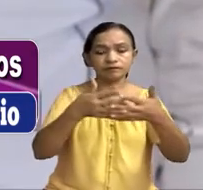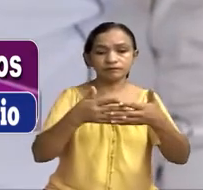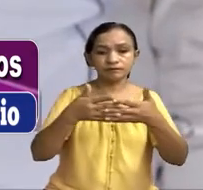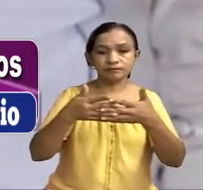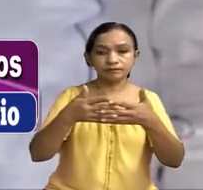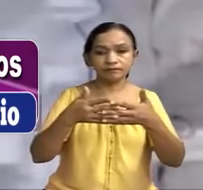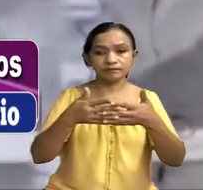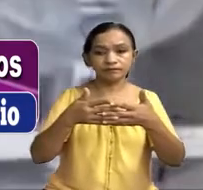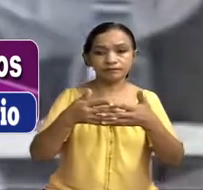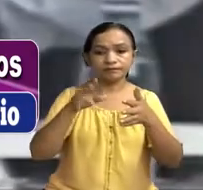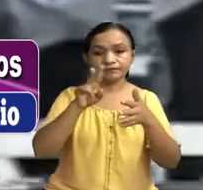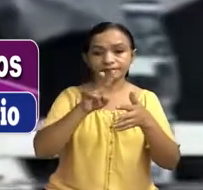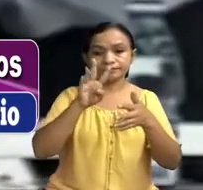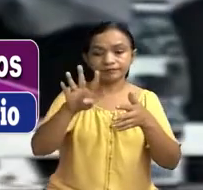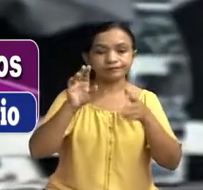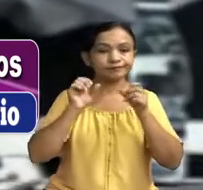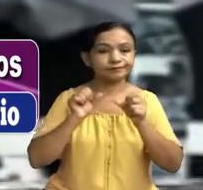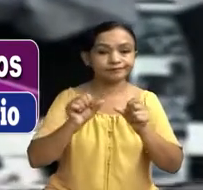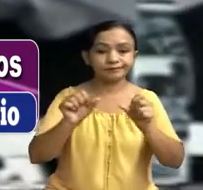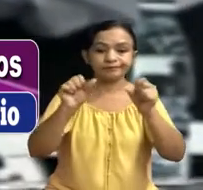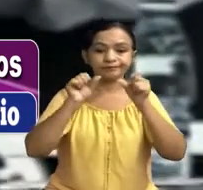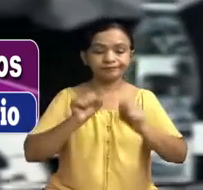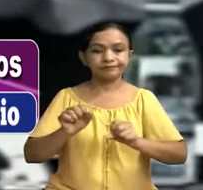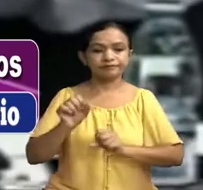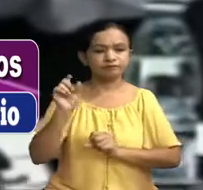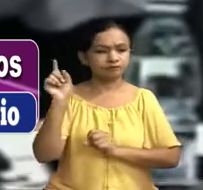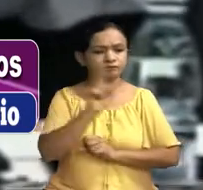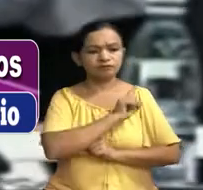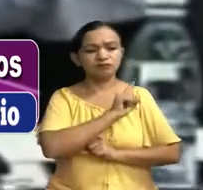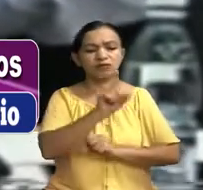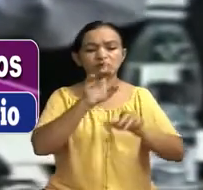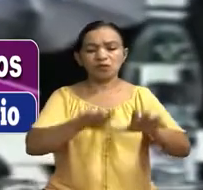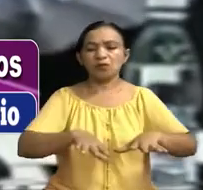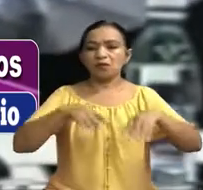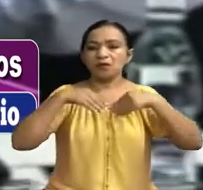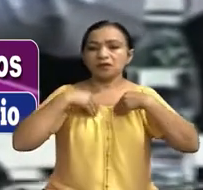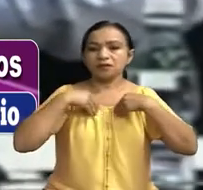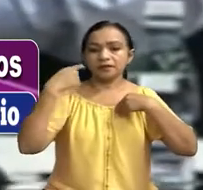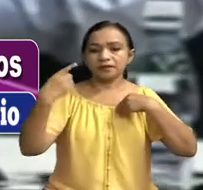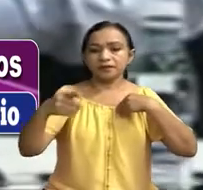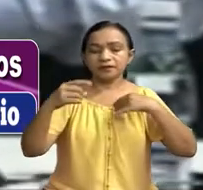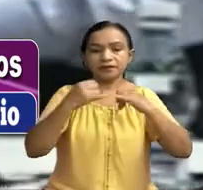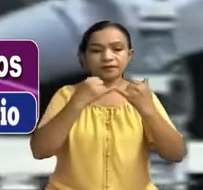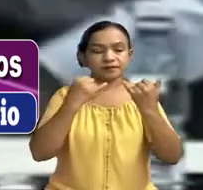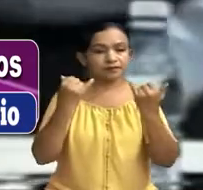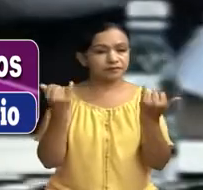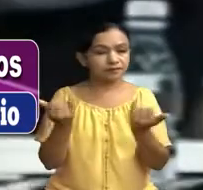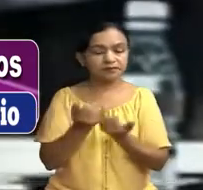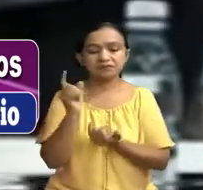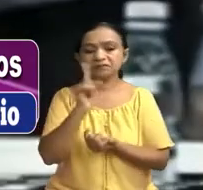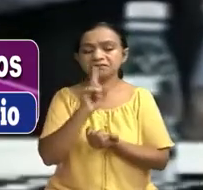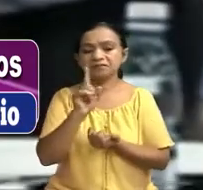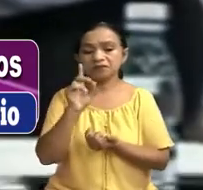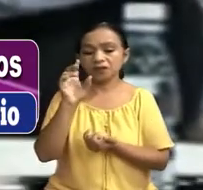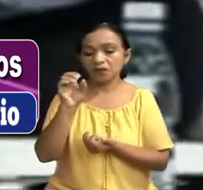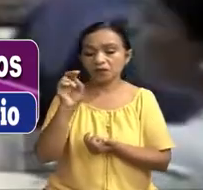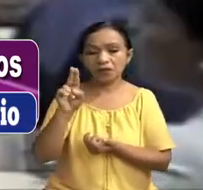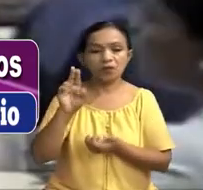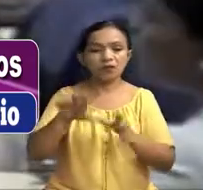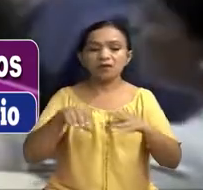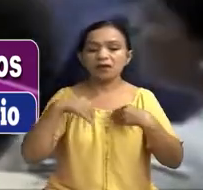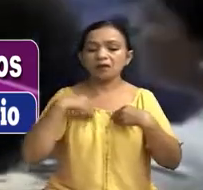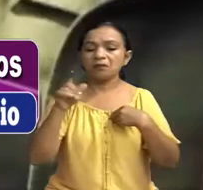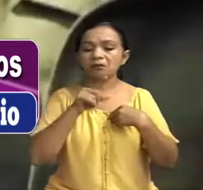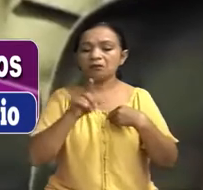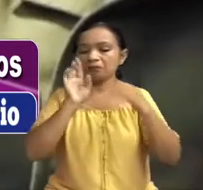son 24 años seguidos, Estados Unidos desprecia el derecho internacional, no cumple con las resoluciones de las Naciones Unidas, de la Asamblea General de las Naciones